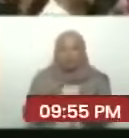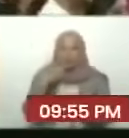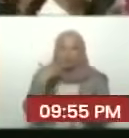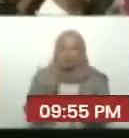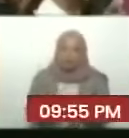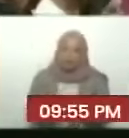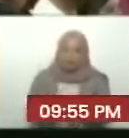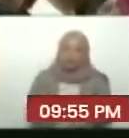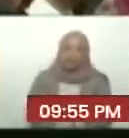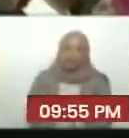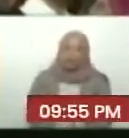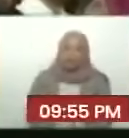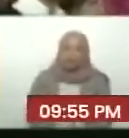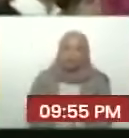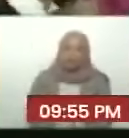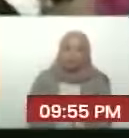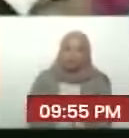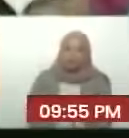gracias.